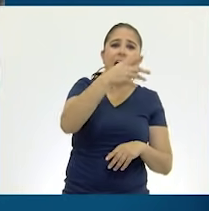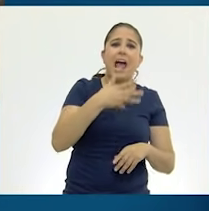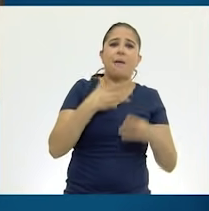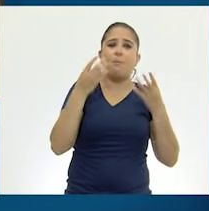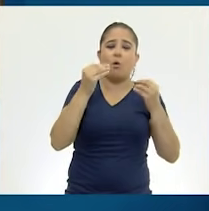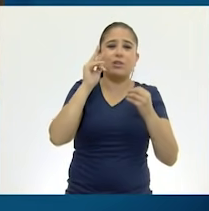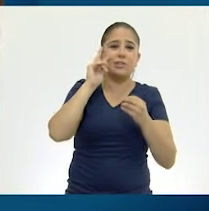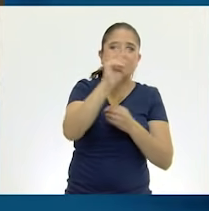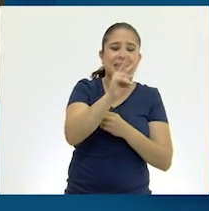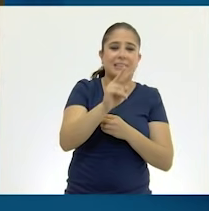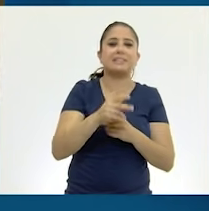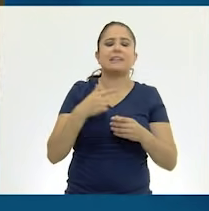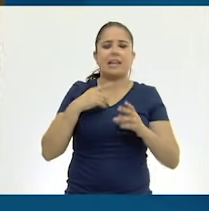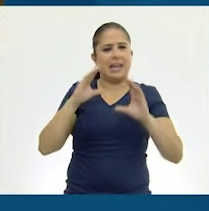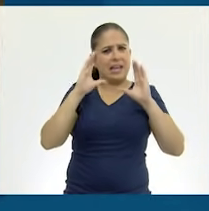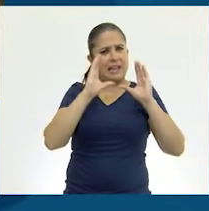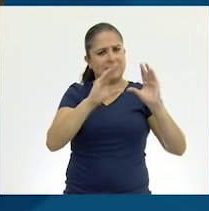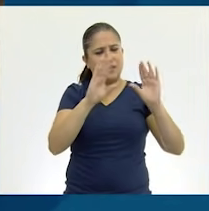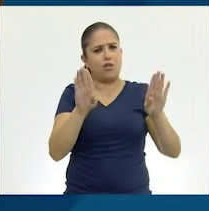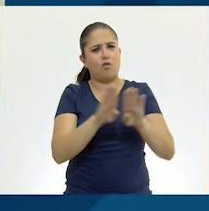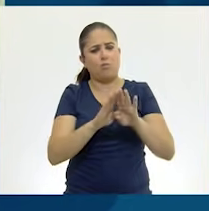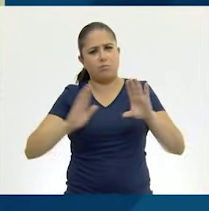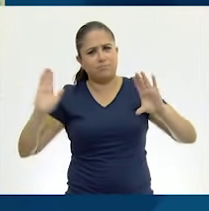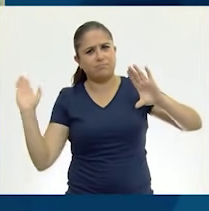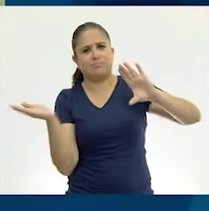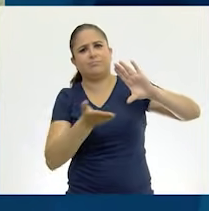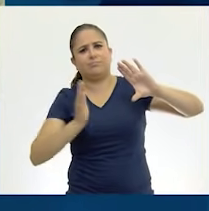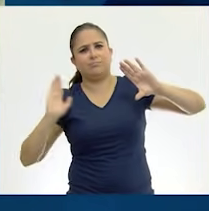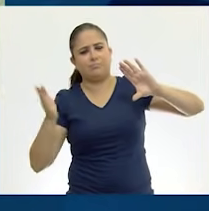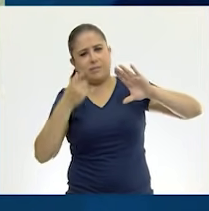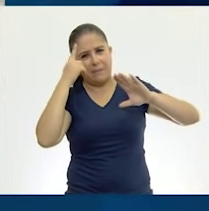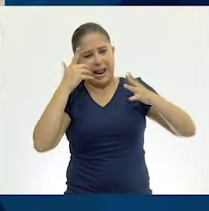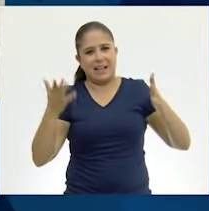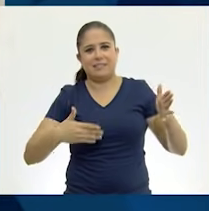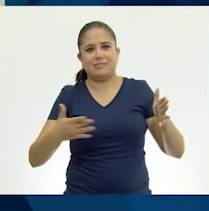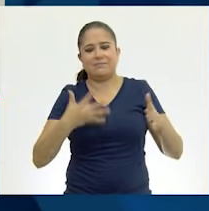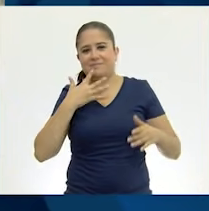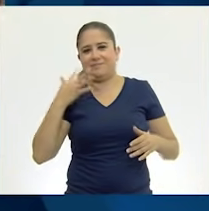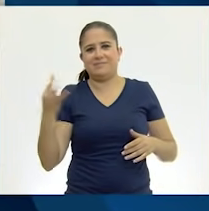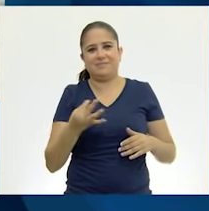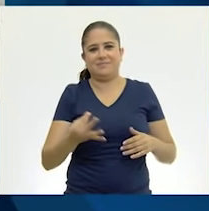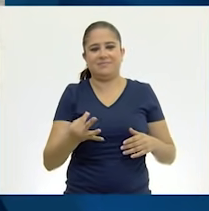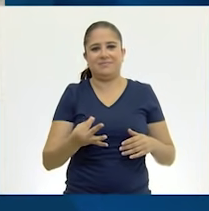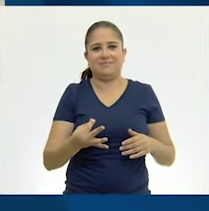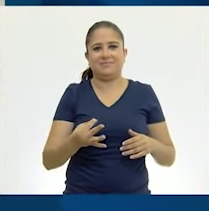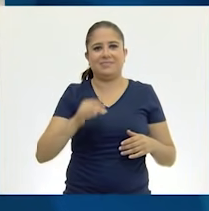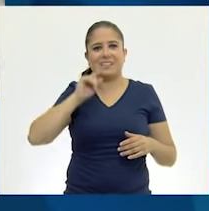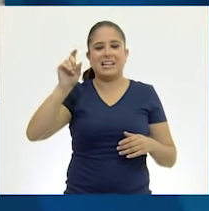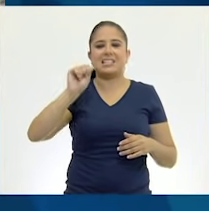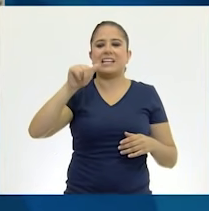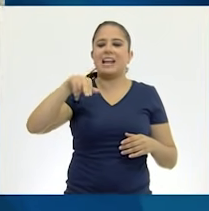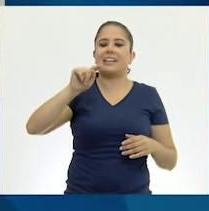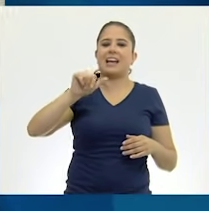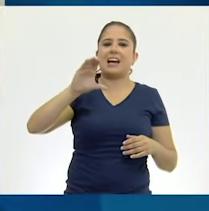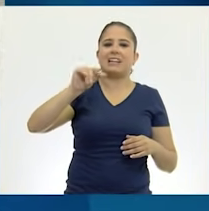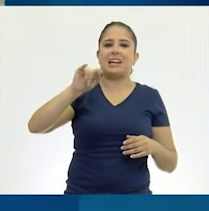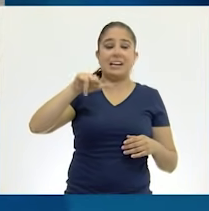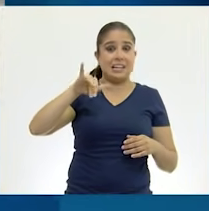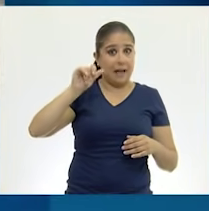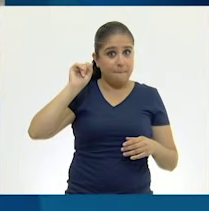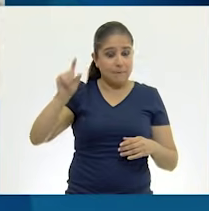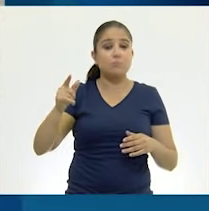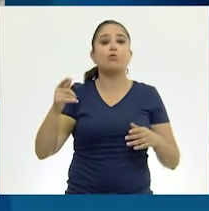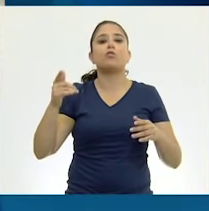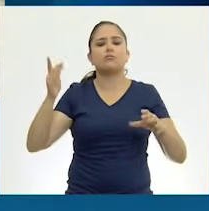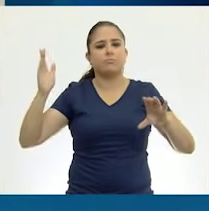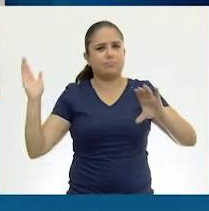muchas juntas. Le voy a enseñar cómo cortamos la biznaga para hacer un platillo. Allá en San Catarina también cortamos la